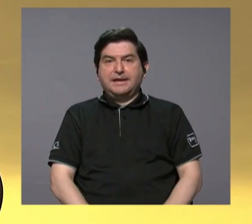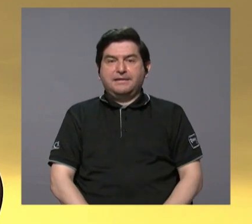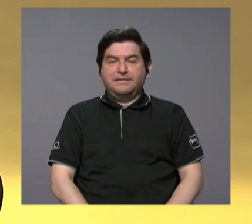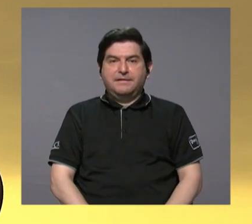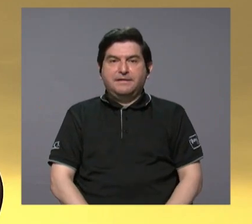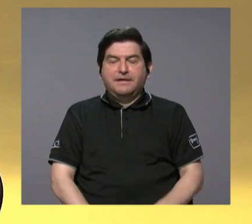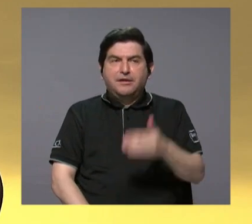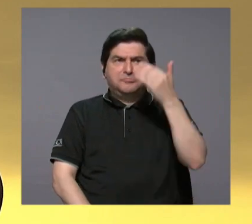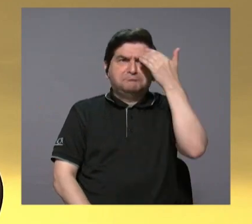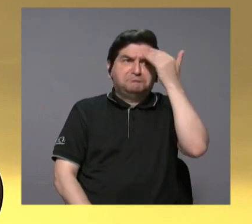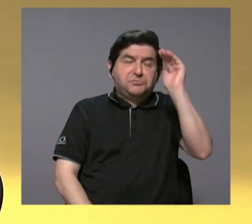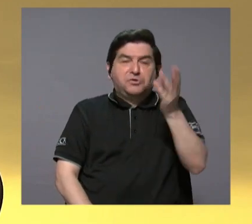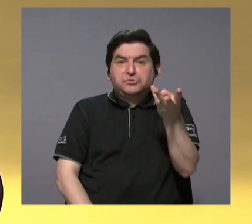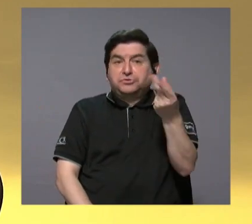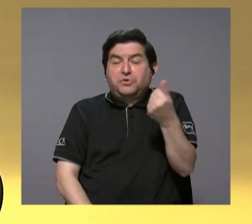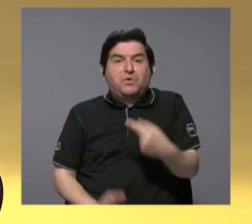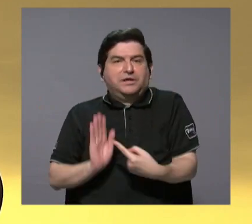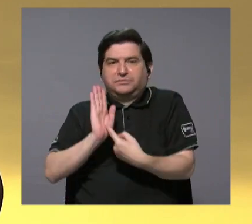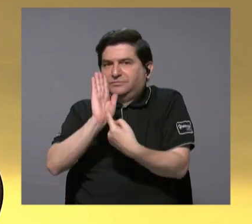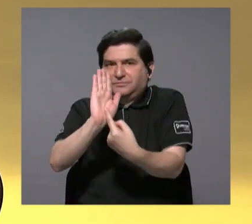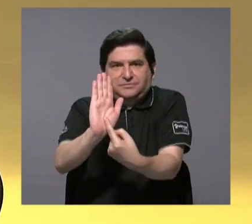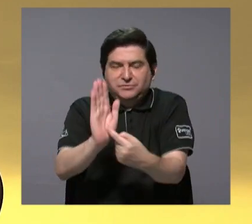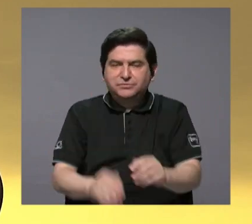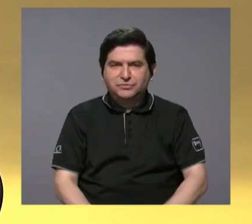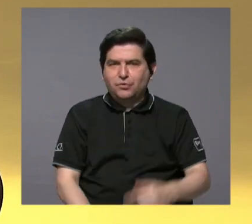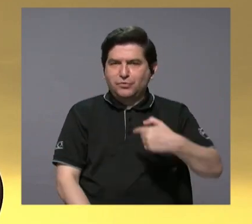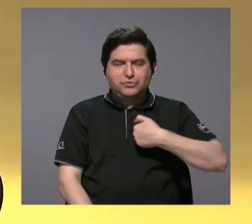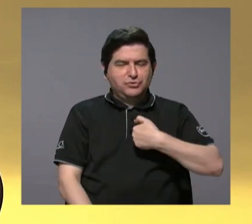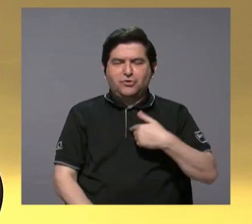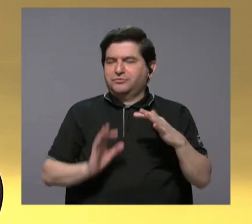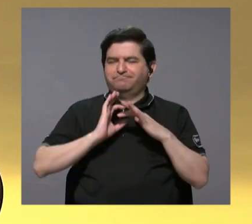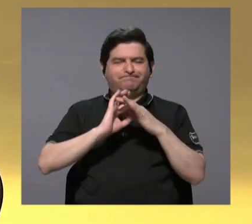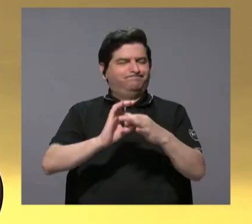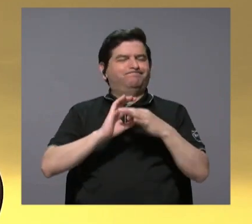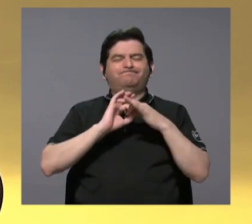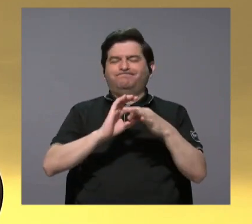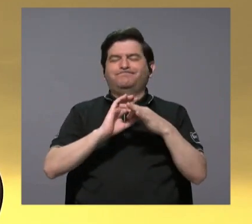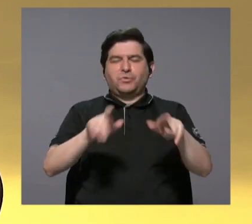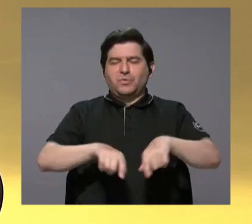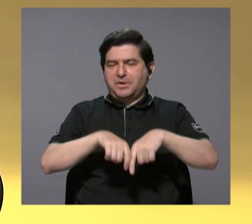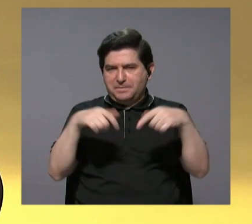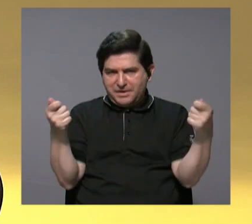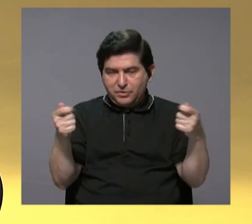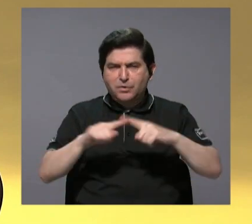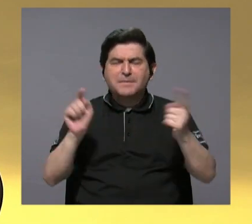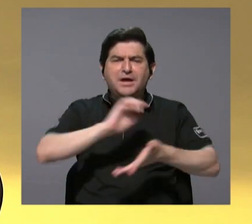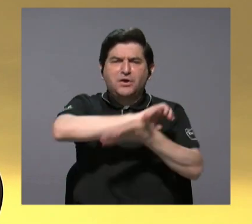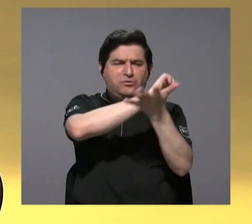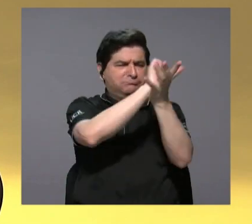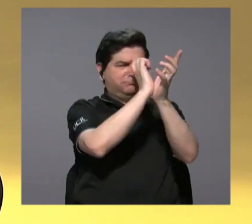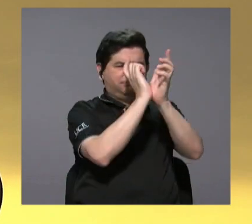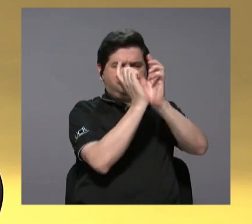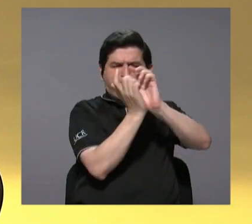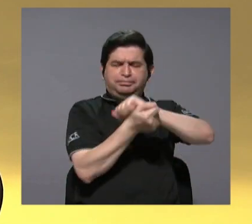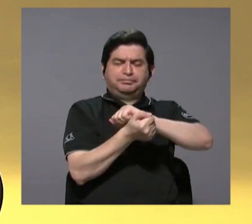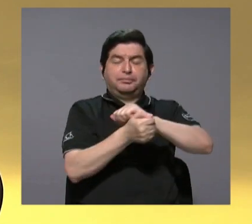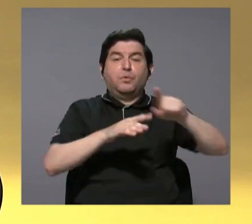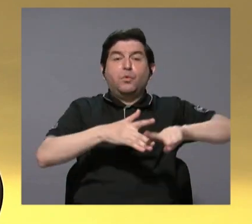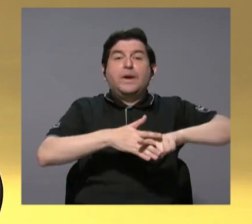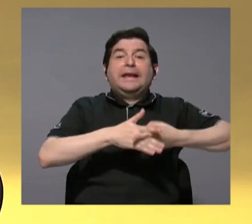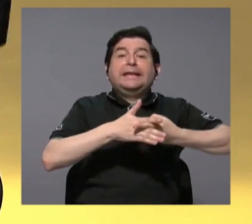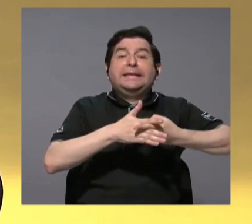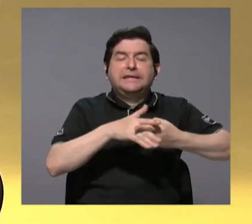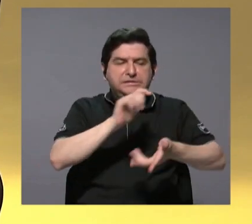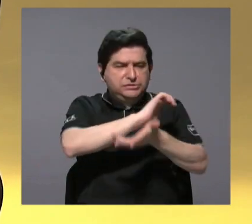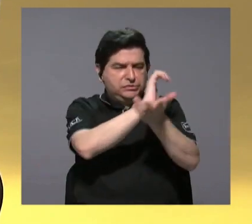sé cuánto reflejo eso porque yo no tenía que ver con el diario, la transformación o el inicio de la